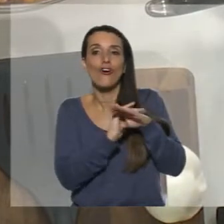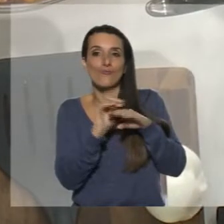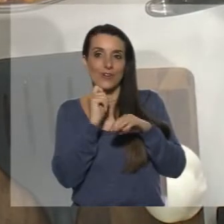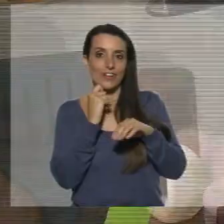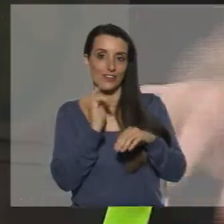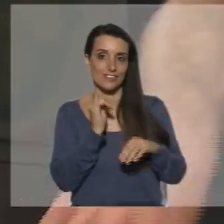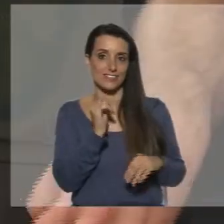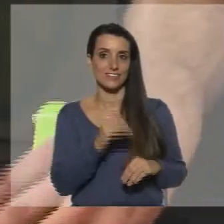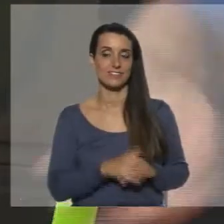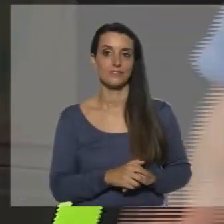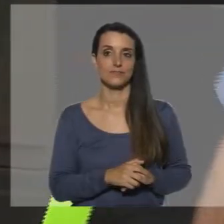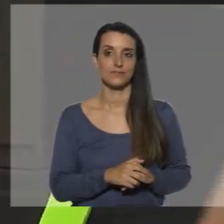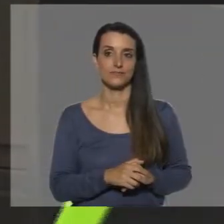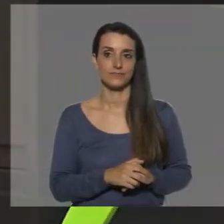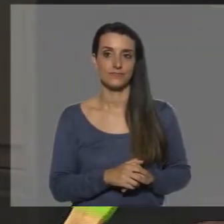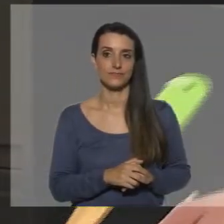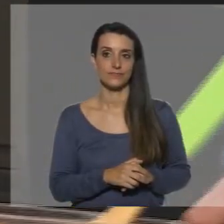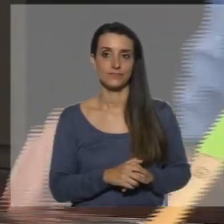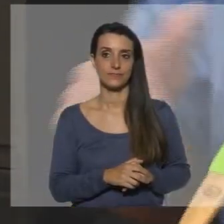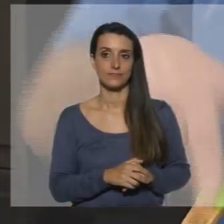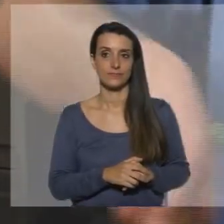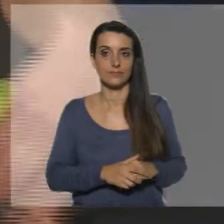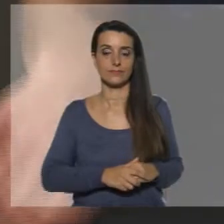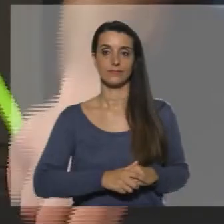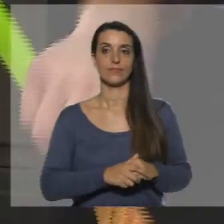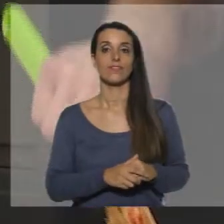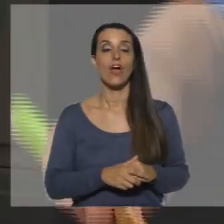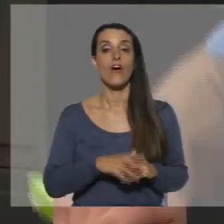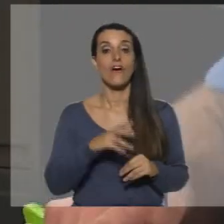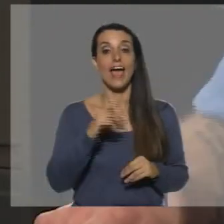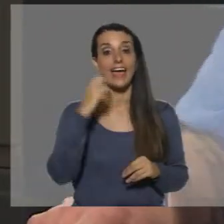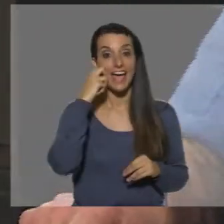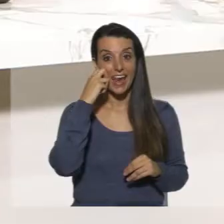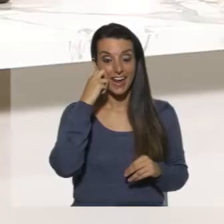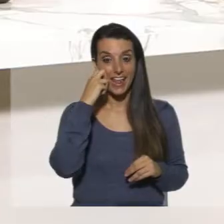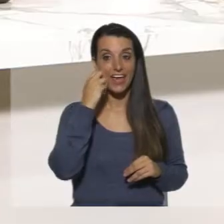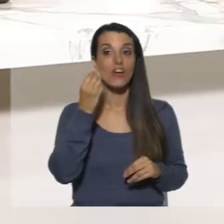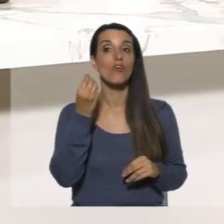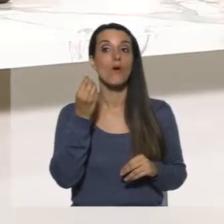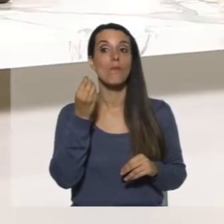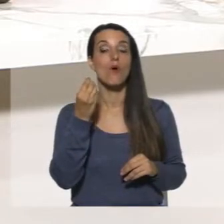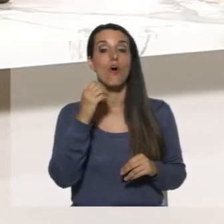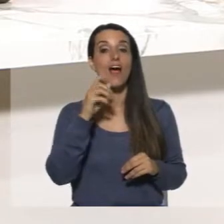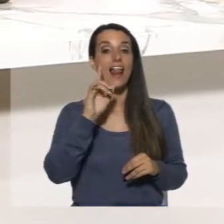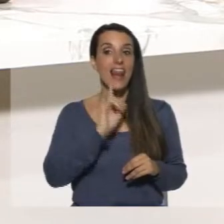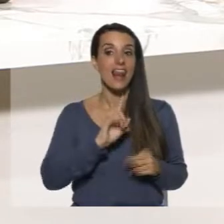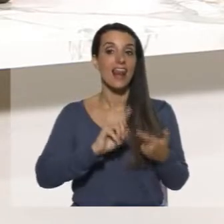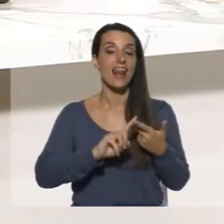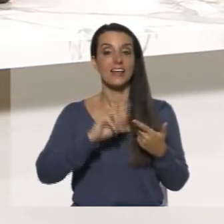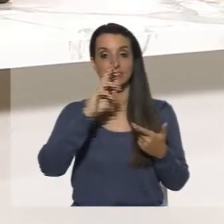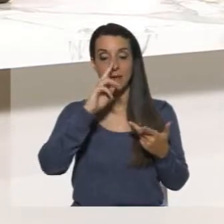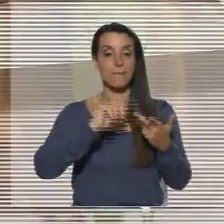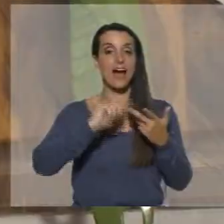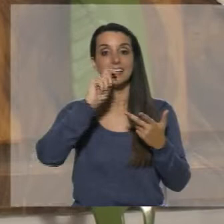Como crocante. Ahí va, para que te quede crocantito. Acá tenemos la carne, que la mezclamos con, recordamos, la leche, el pan, la cebolla,